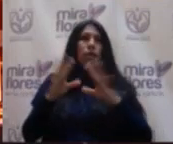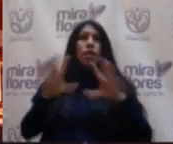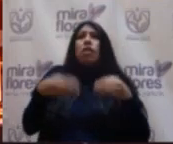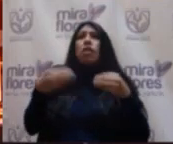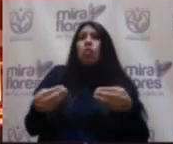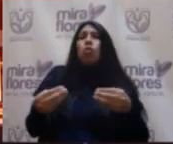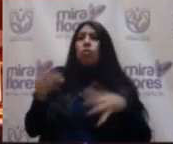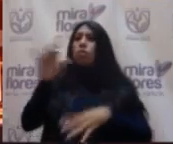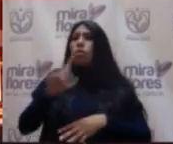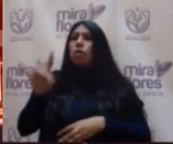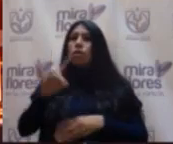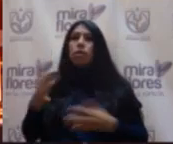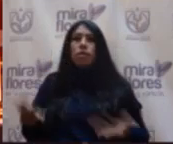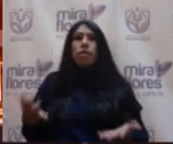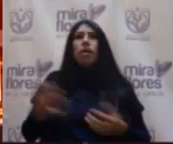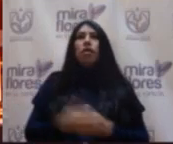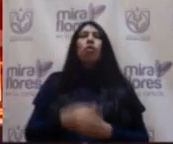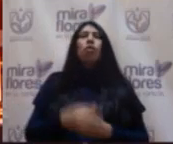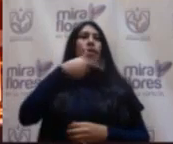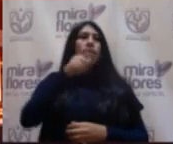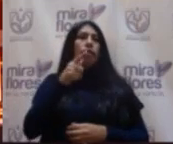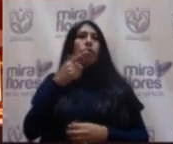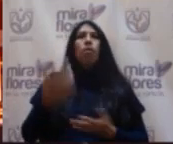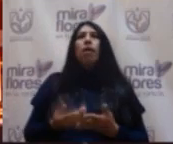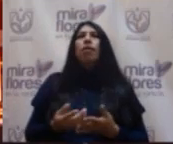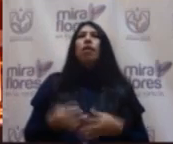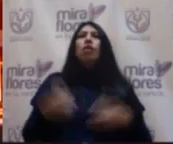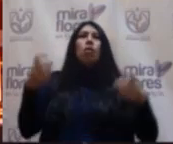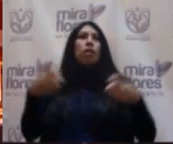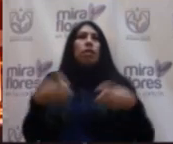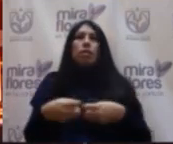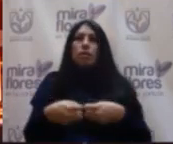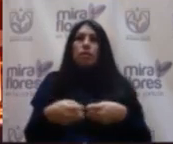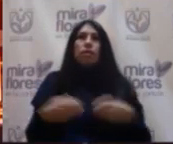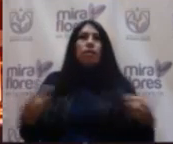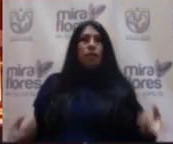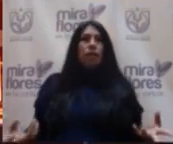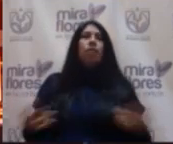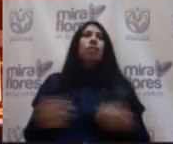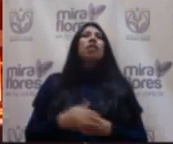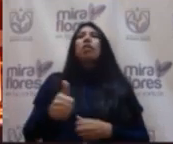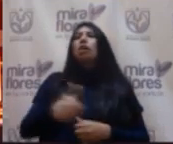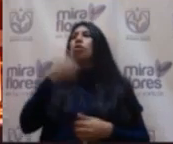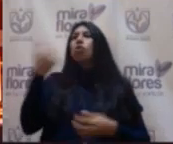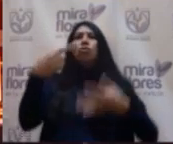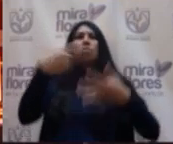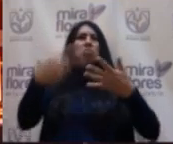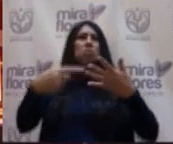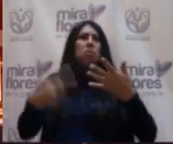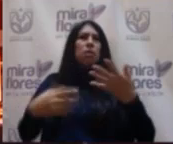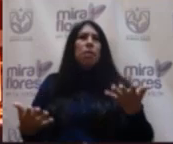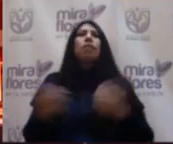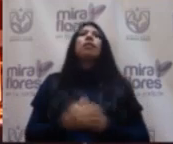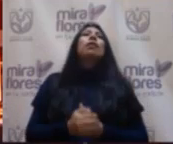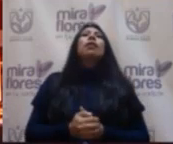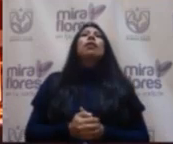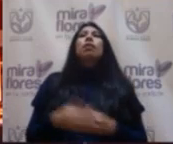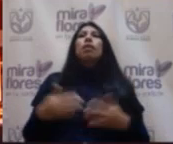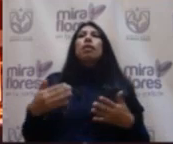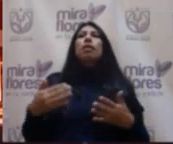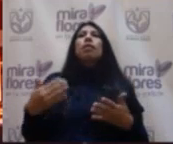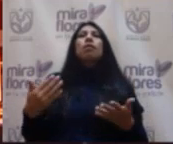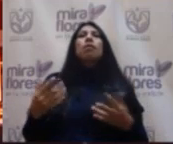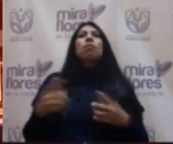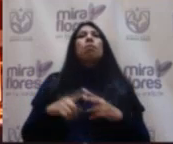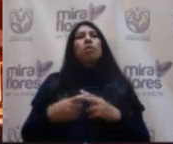está utilizando, por ejemplo, el agua, la electricidad y algunos otros aspectos más, y lo vamos a comenzar a medir en